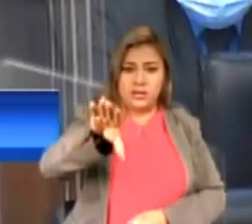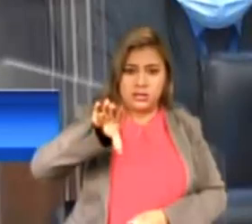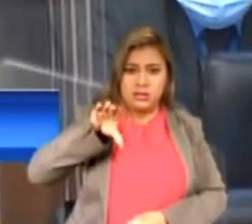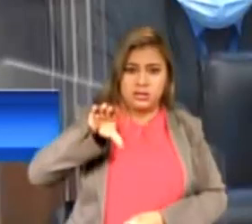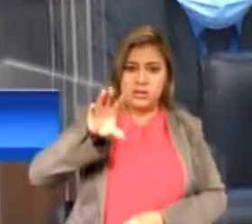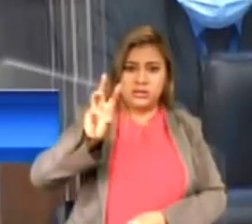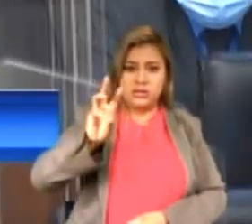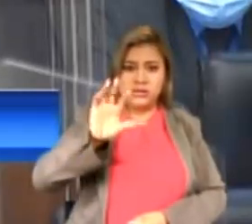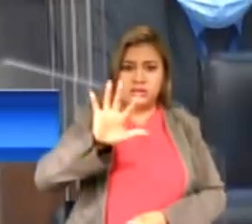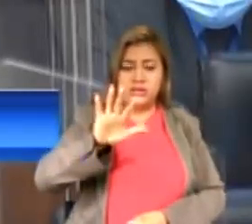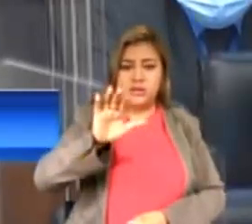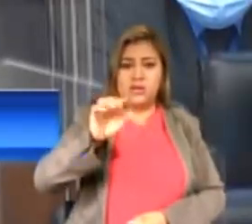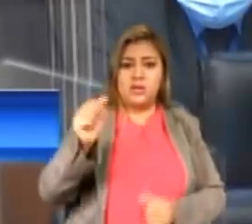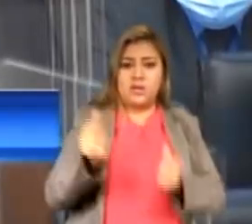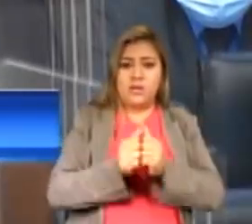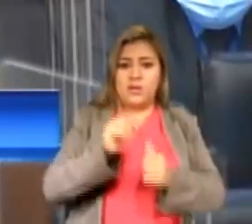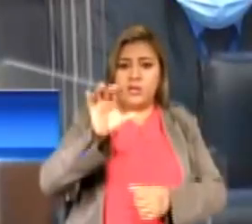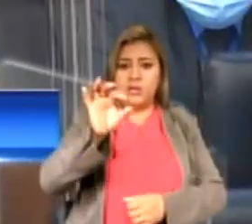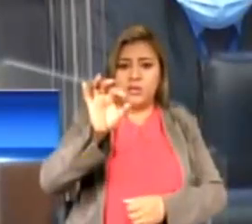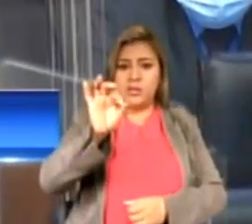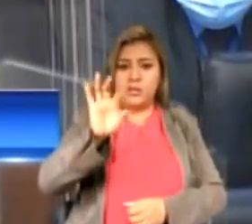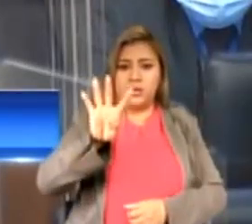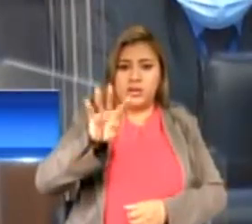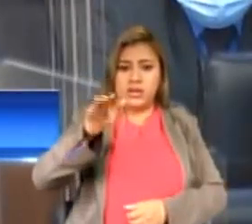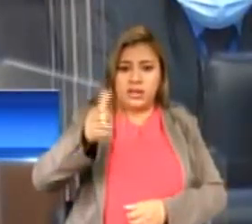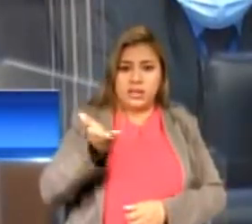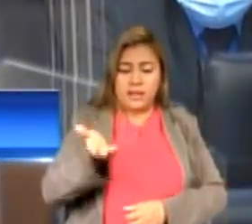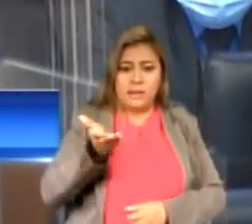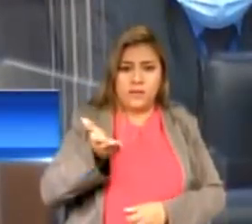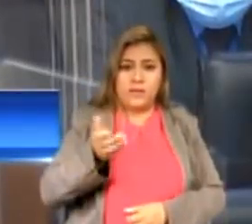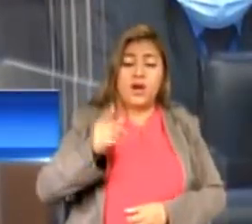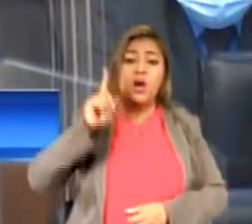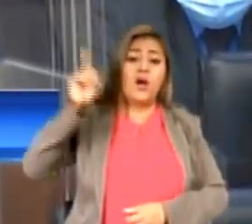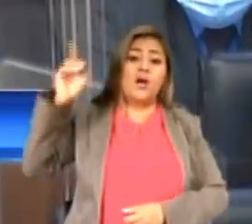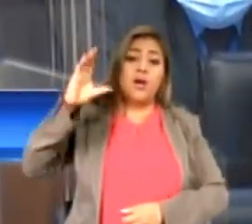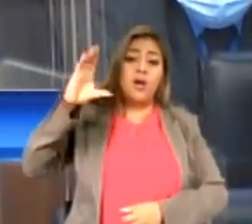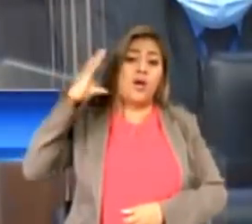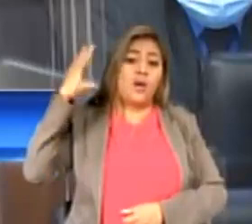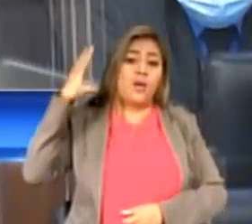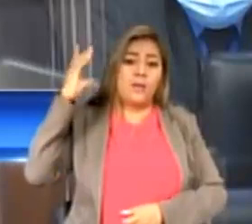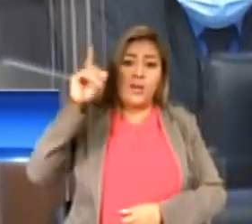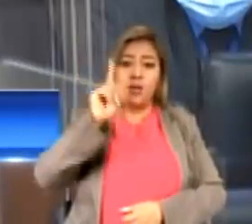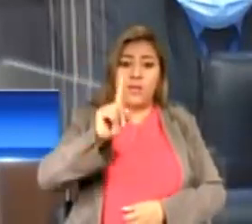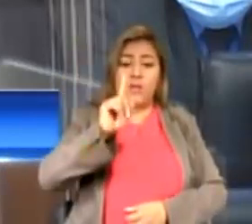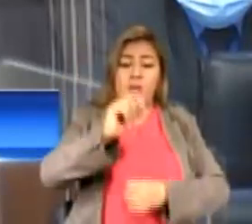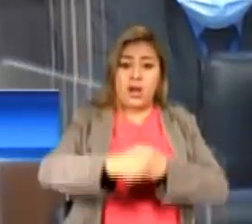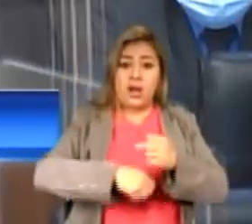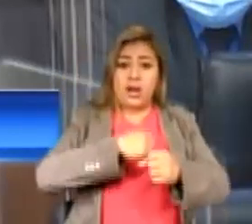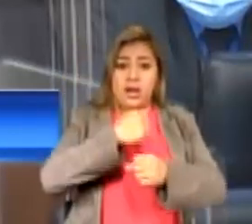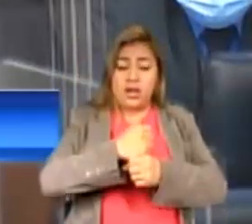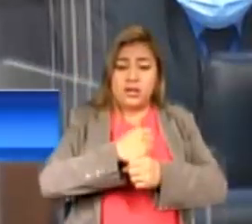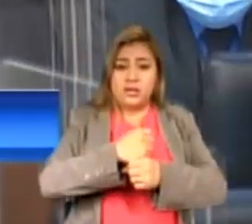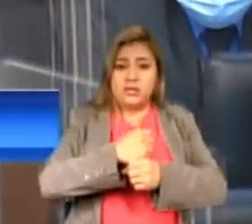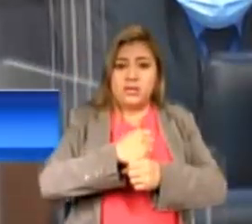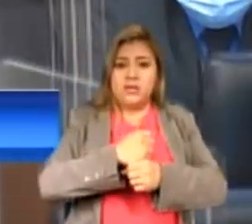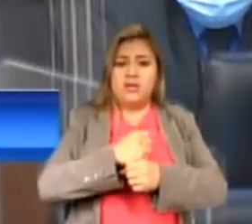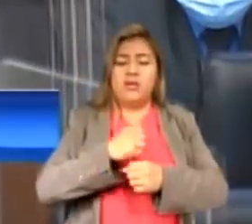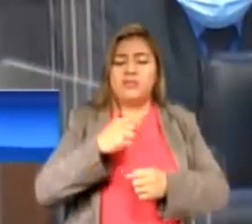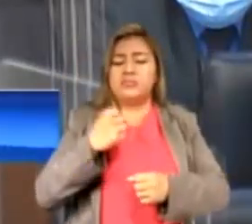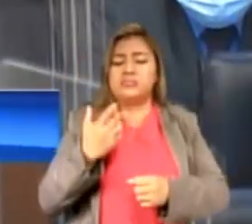$965 con 94 centavos. En Colombia, en un año, la misma cantidad de tabletas